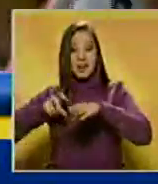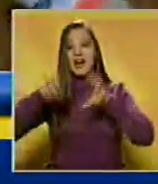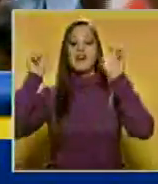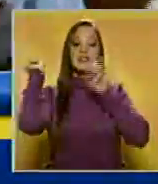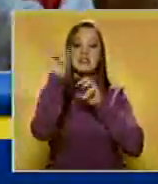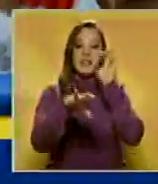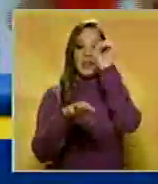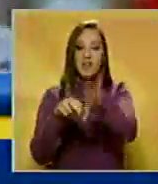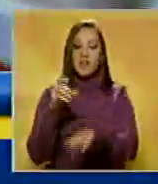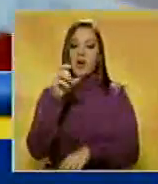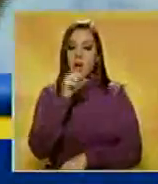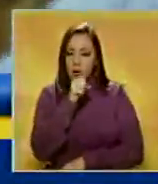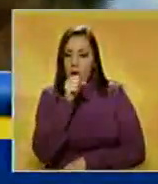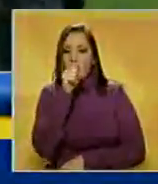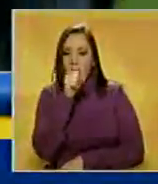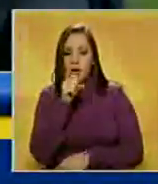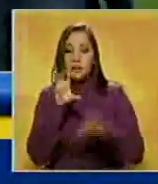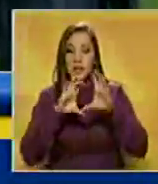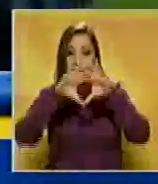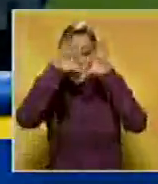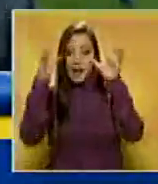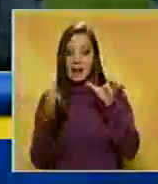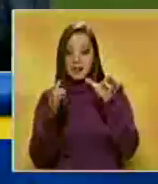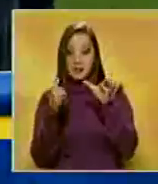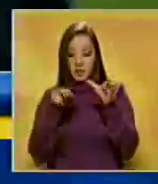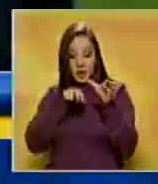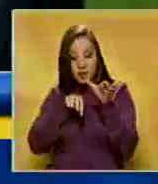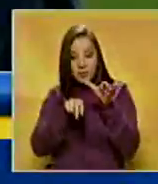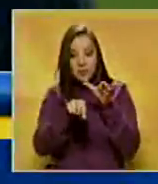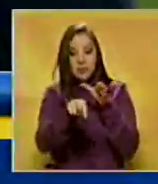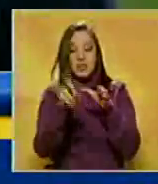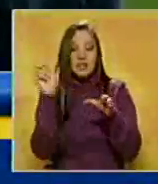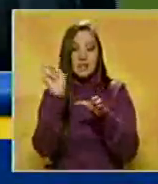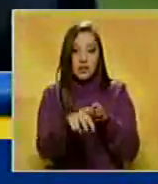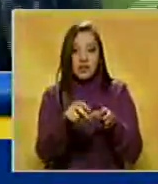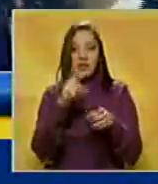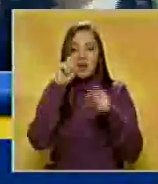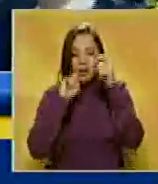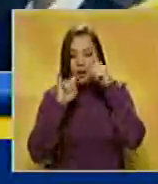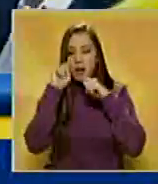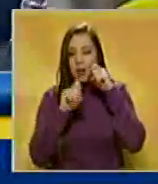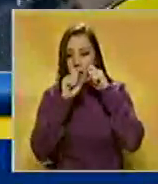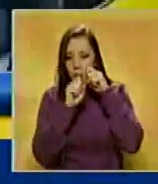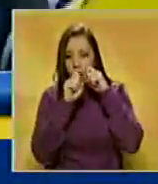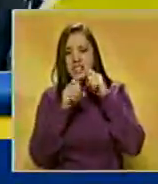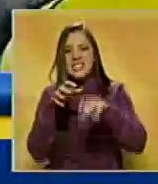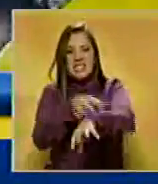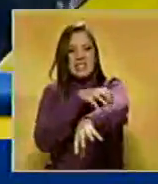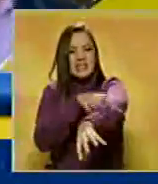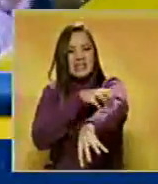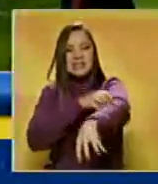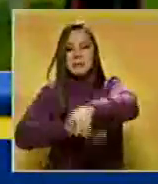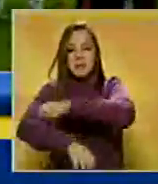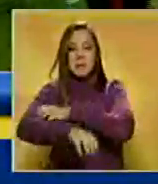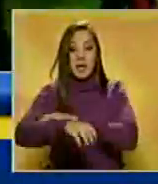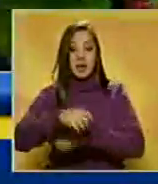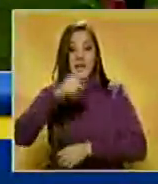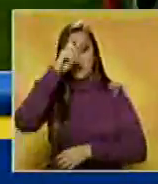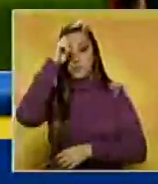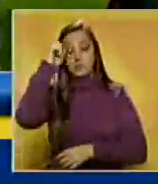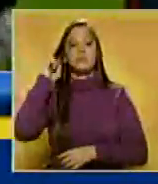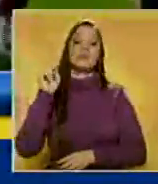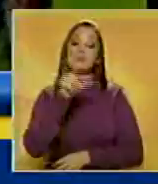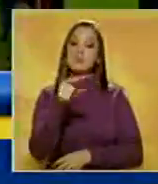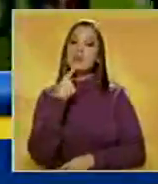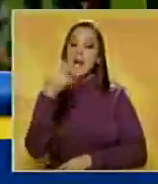gas pimienta al túnel por el que salían los jugadores de River Plate antes de iniciar el segundo tiempo. Médicos del cuadro millonario de